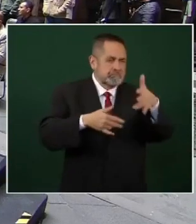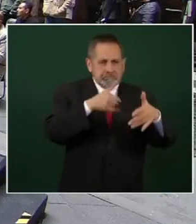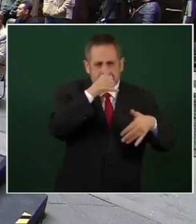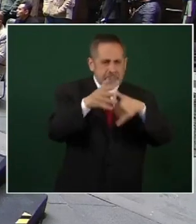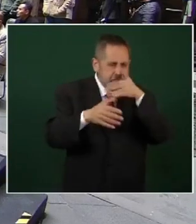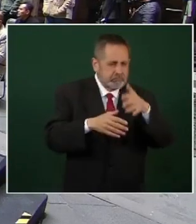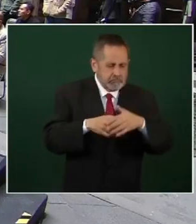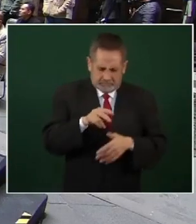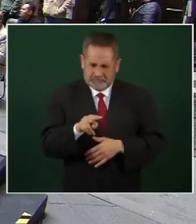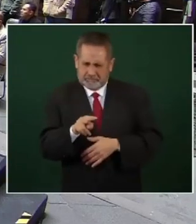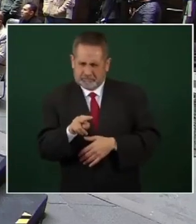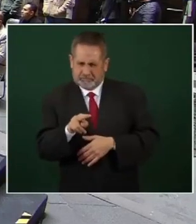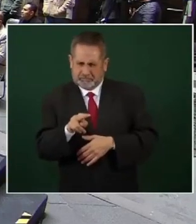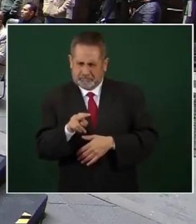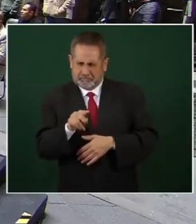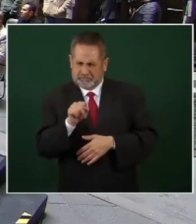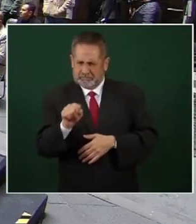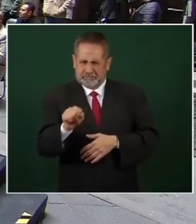yo